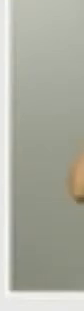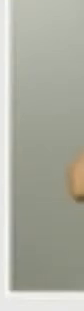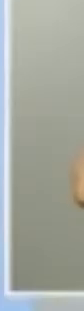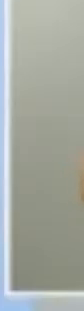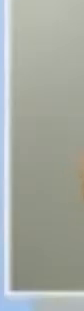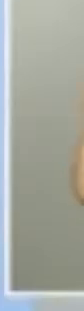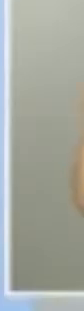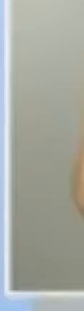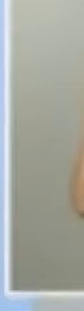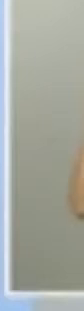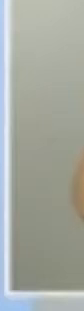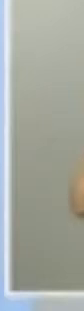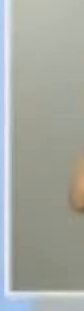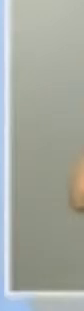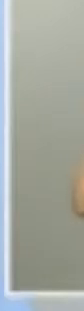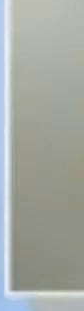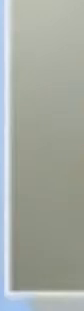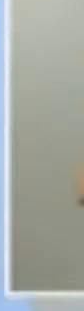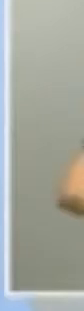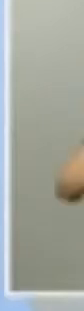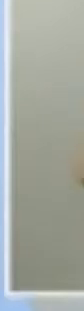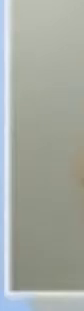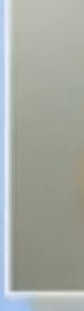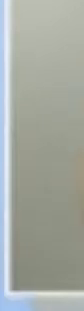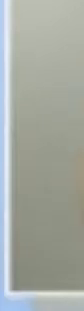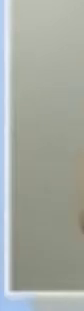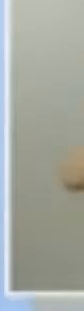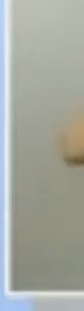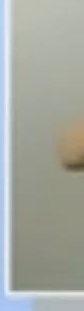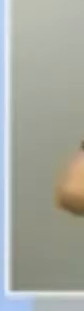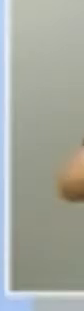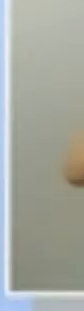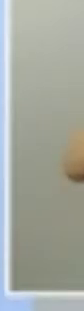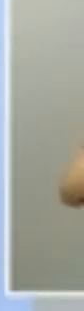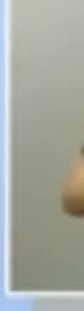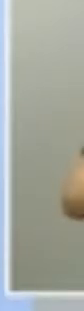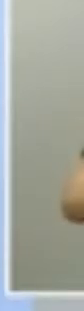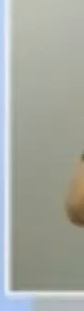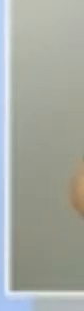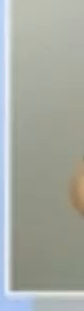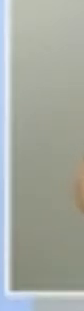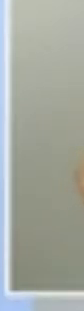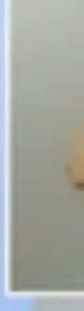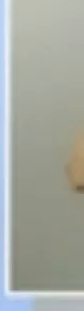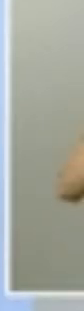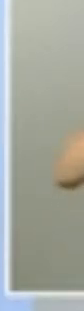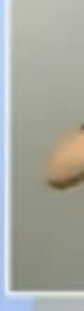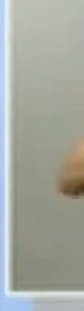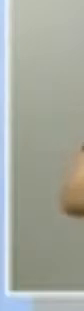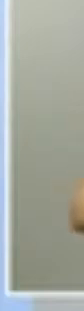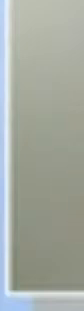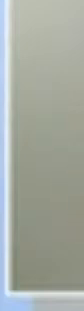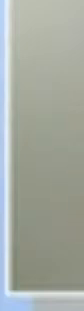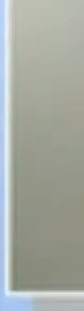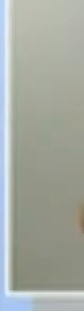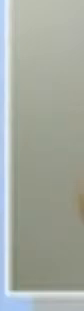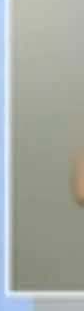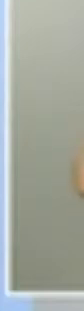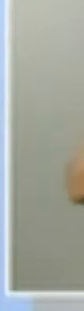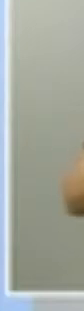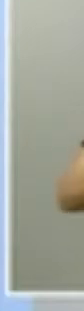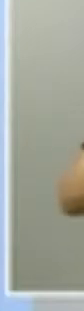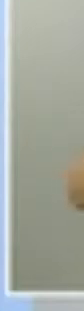las desigualdades incluso se amplían. Por eso es tan importante tan importante diseñar bien las